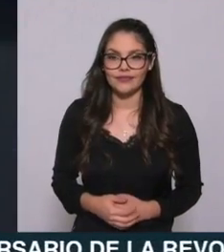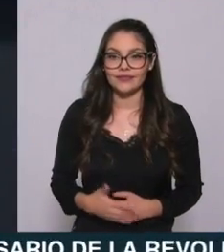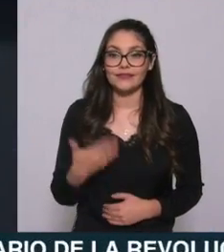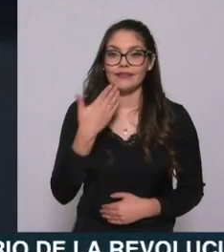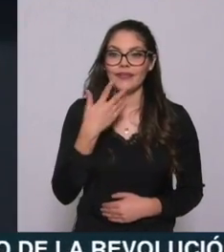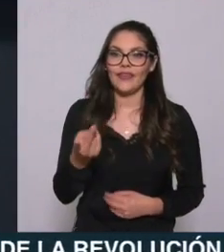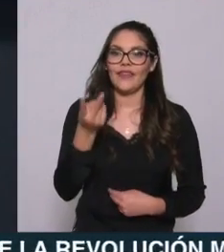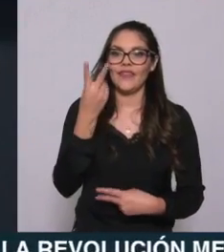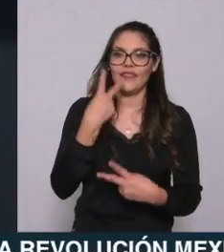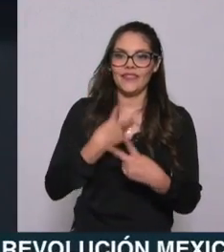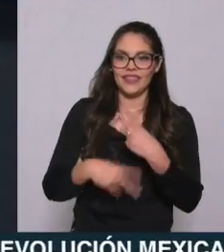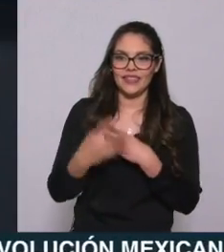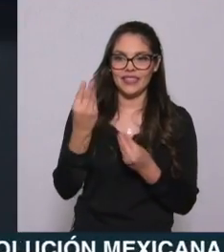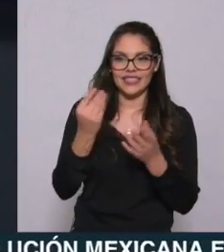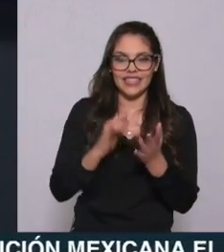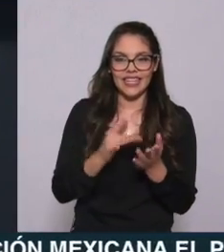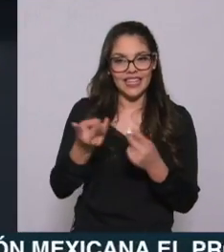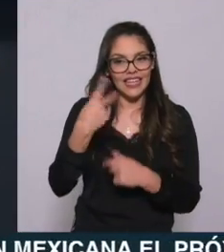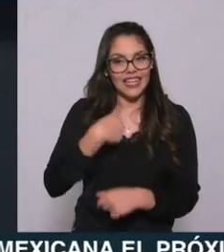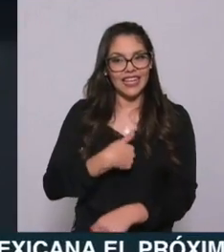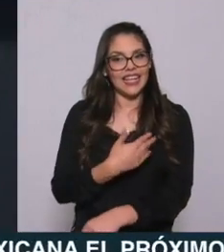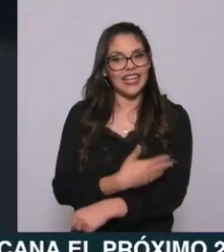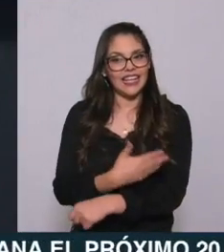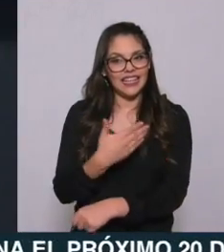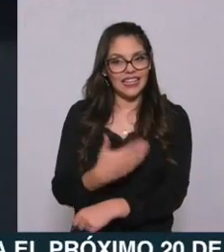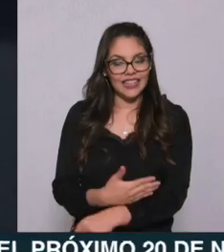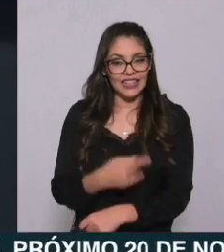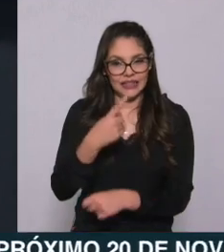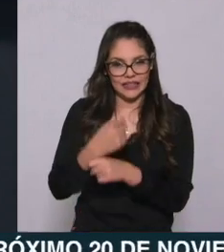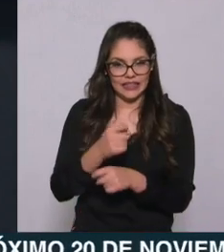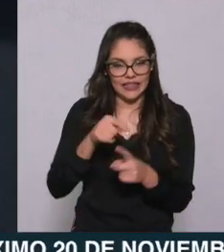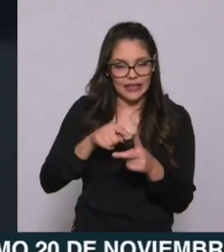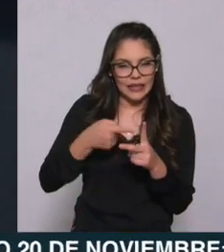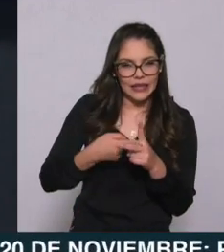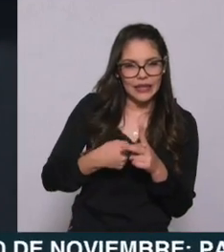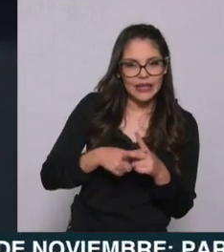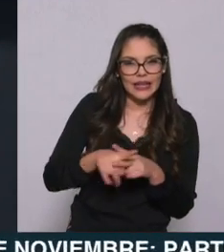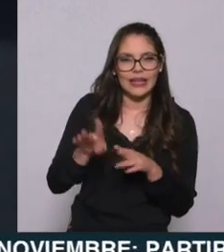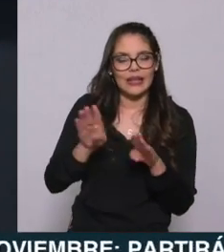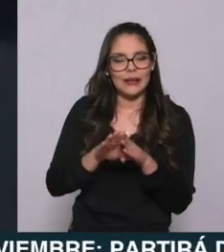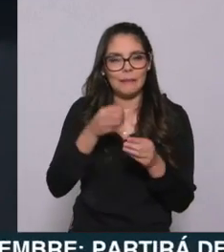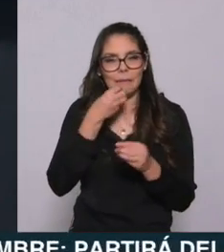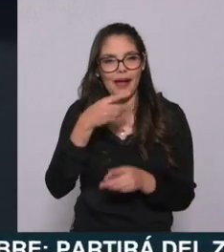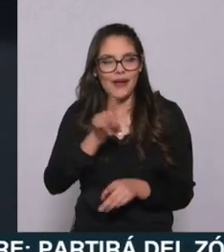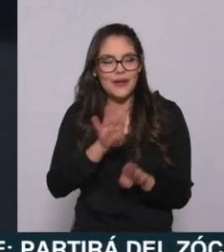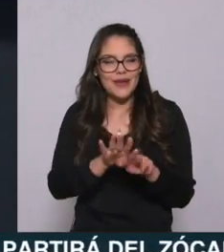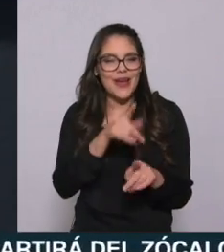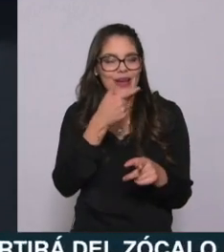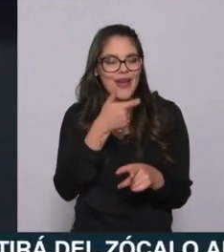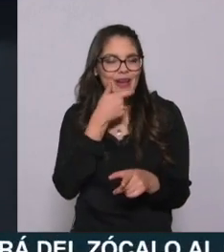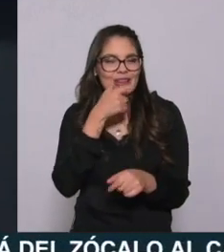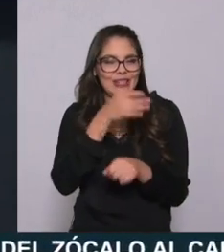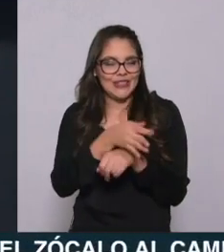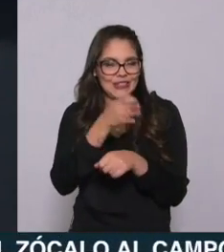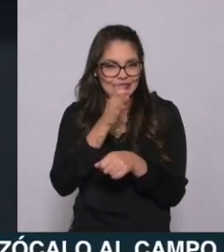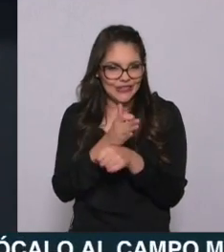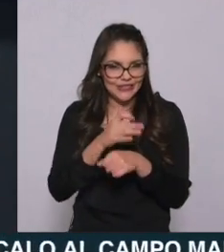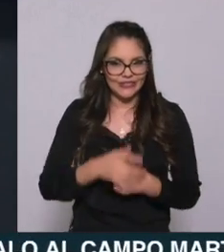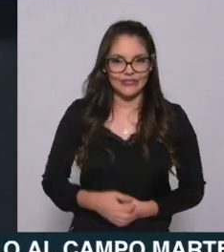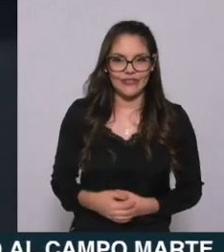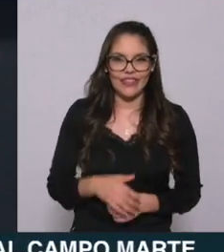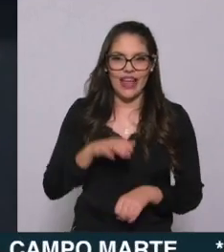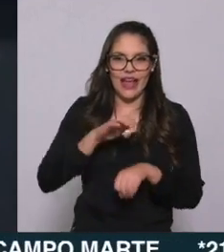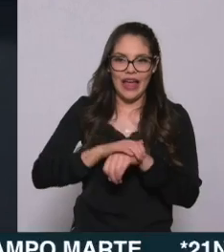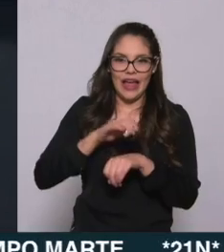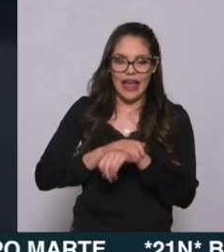muchísimas gracias por acompañarnos. Pues vamos a empezar con el show de stand-up, ¿te parece? Vamos a ver. Feli, amiga, date